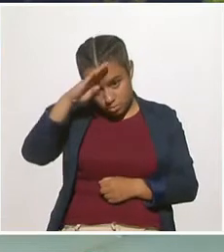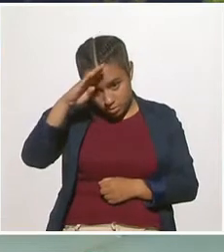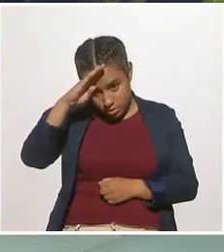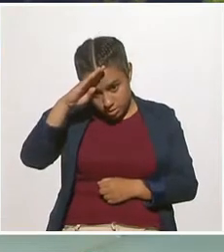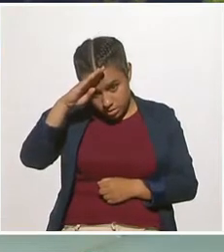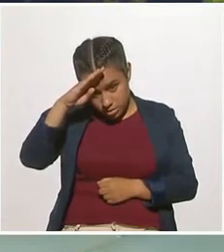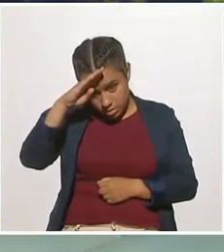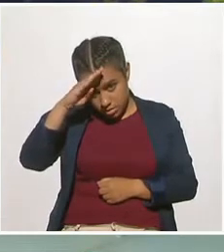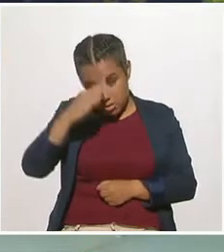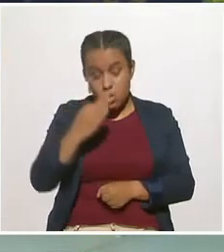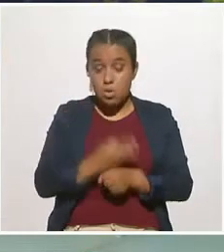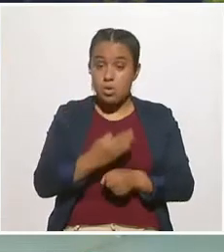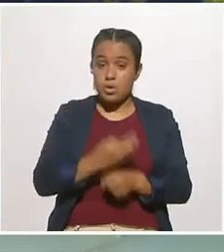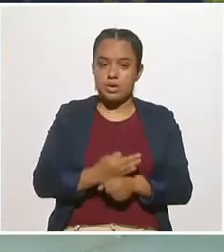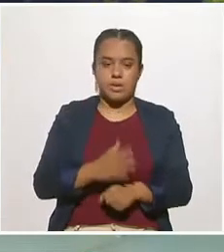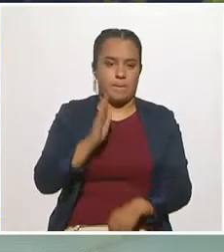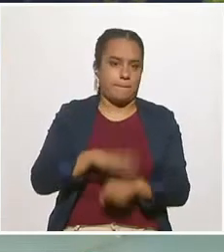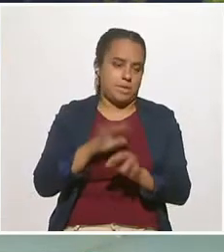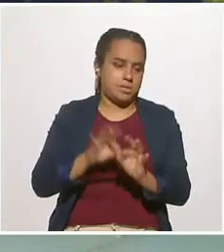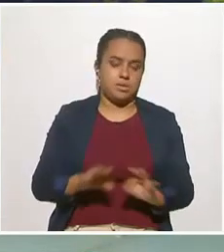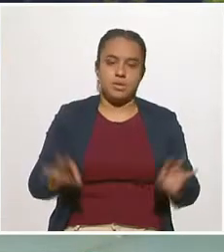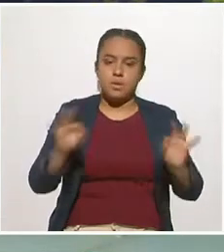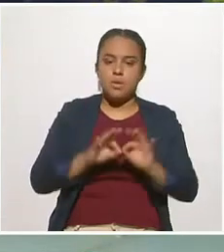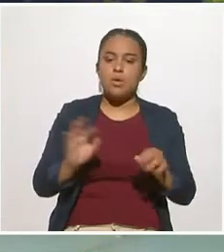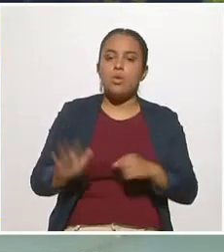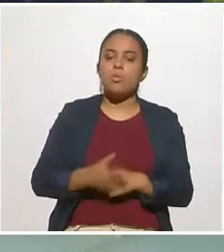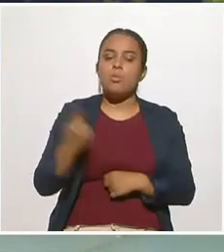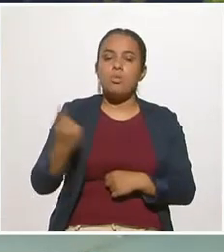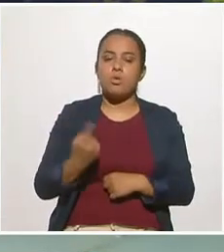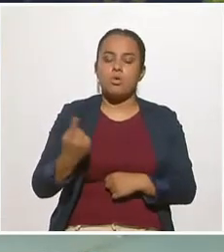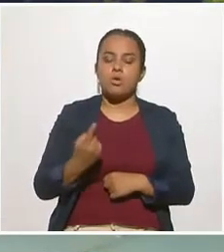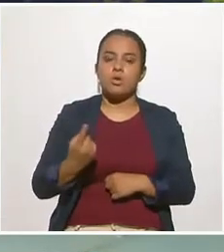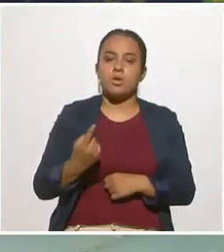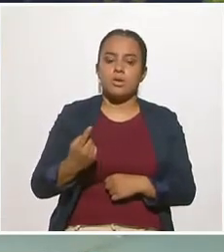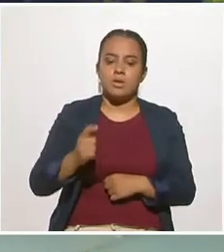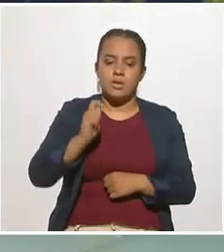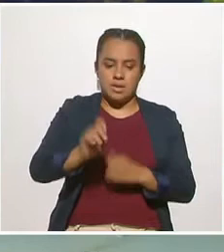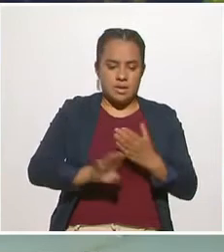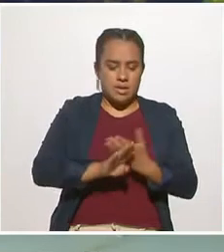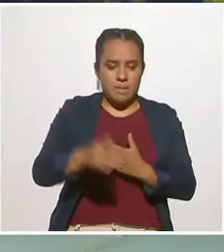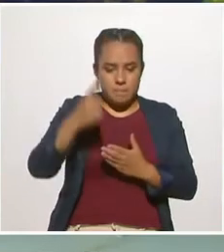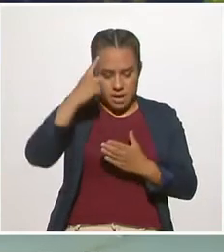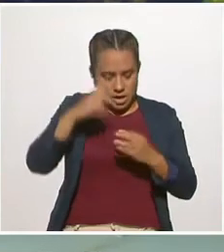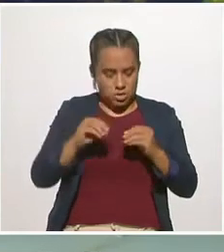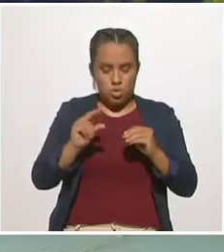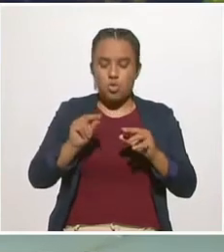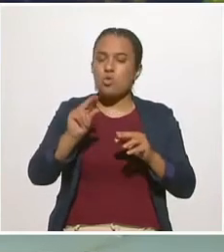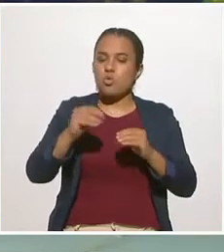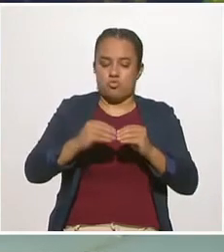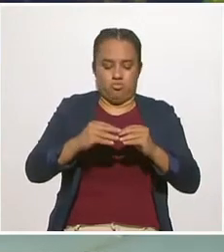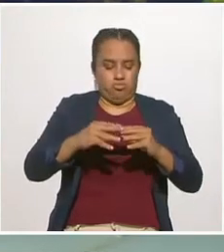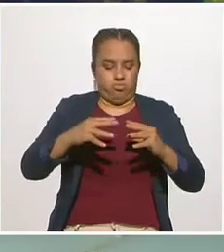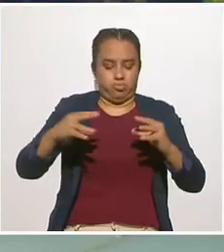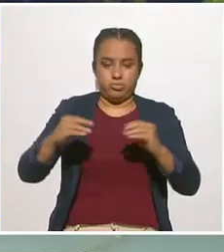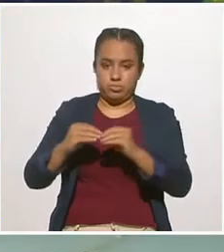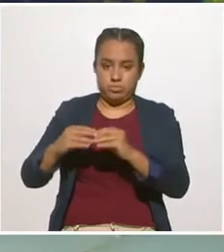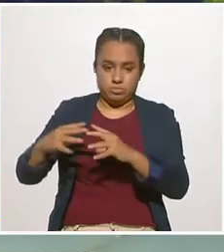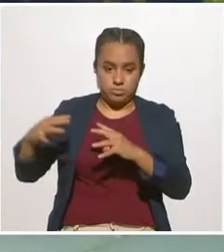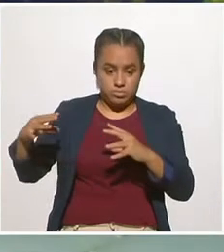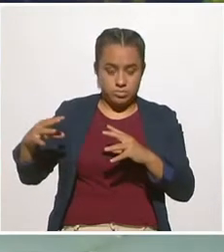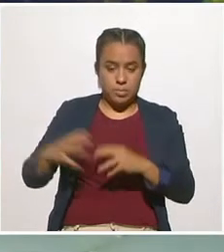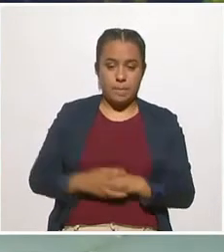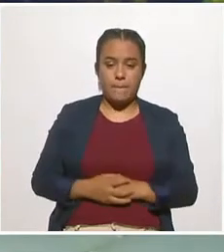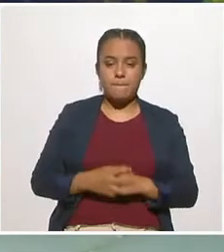más importancia. ¿Por qué? Porque son sustancias que son antiinflamatorias, que se están ahora también llamando